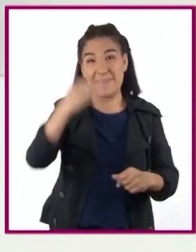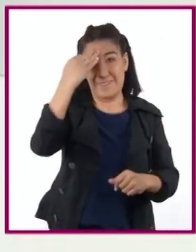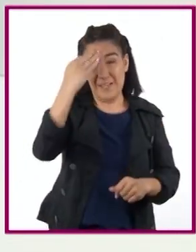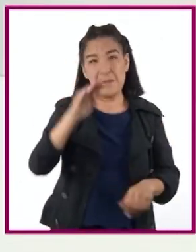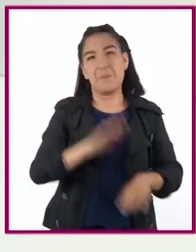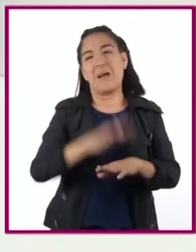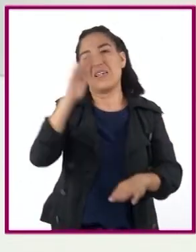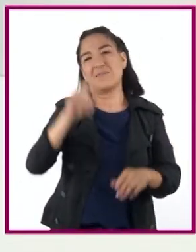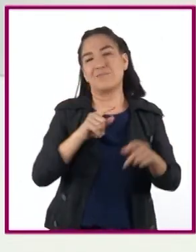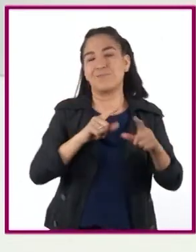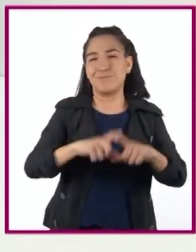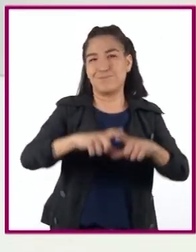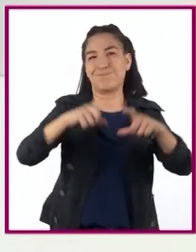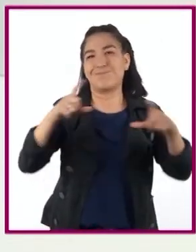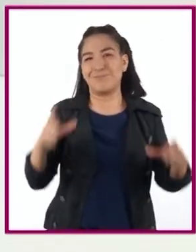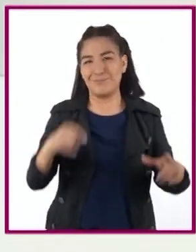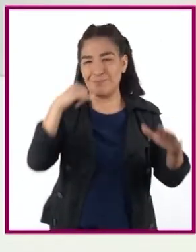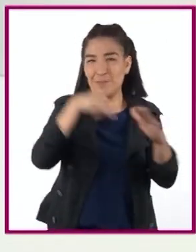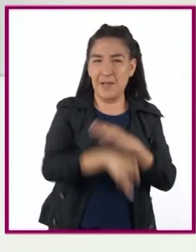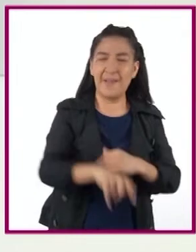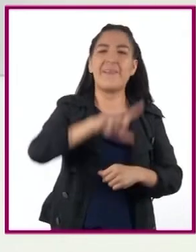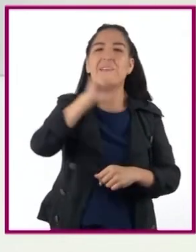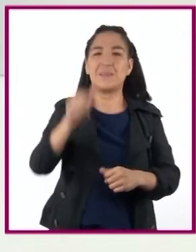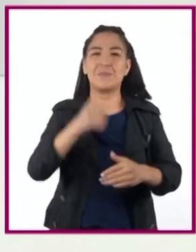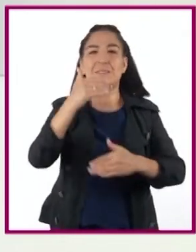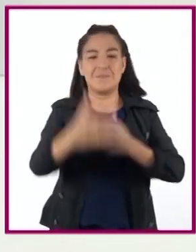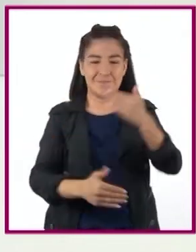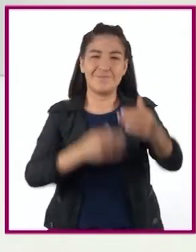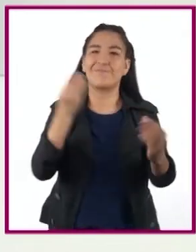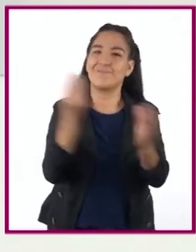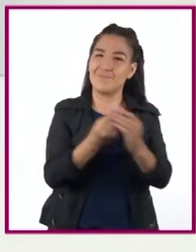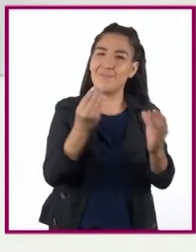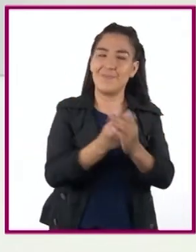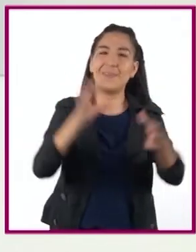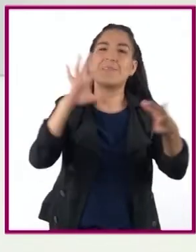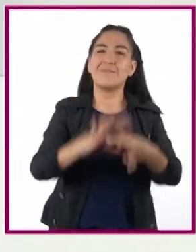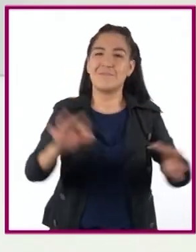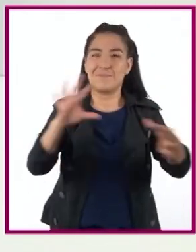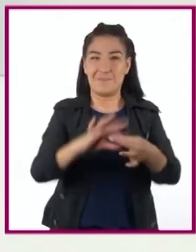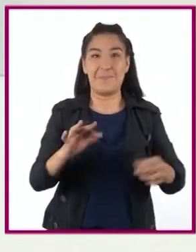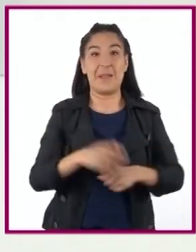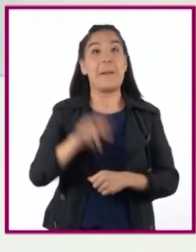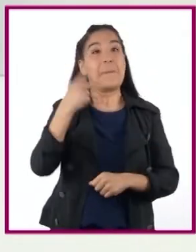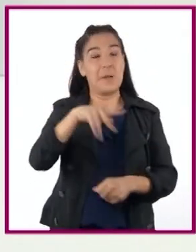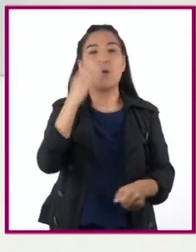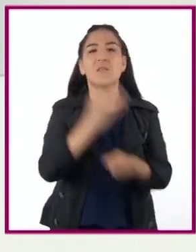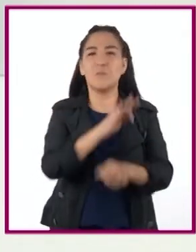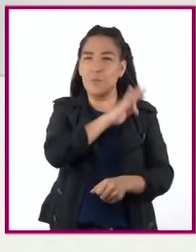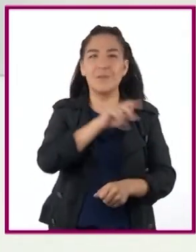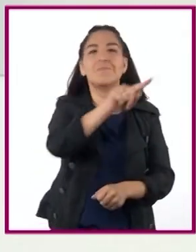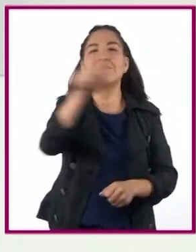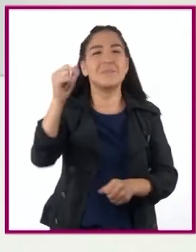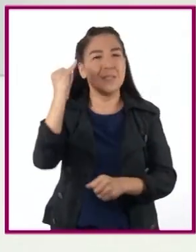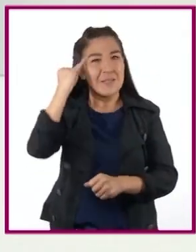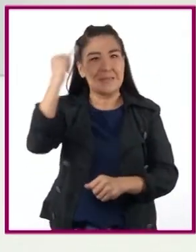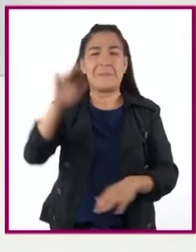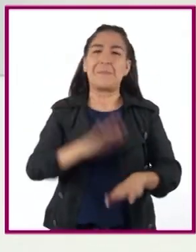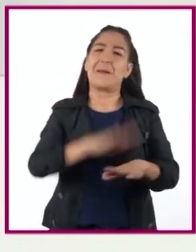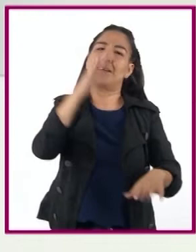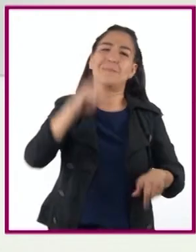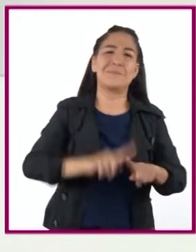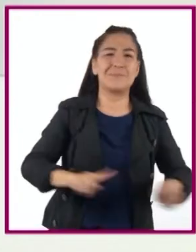muy amplio, que iremos detallando en esta y las siguientes sesiones, pero se pueden hacer una idea de la inmensa diversidad